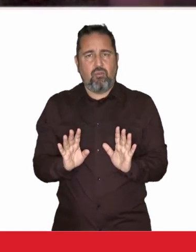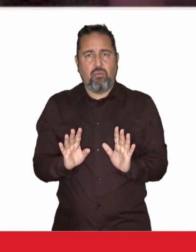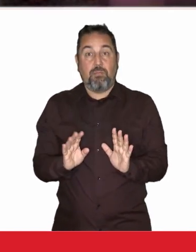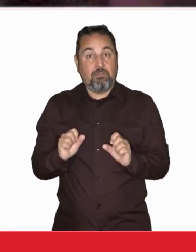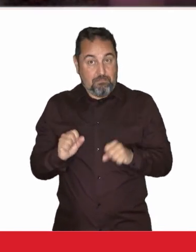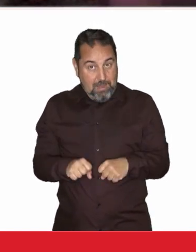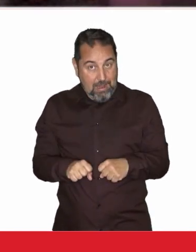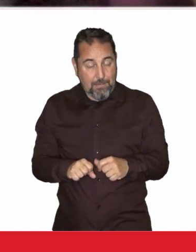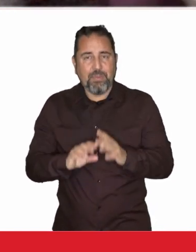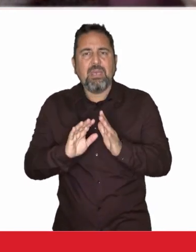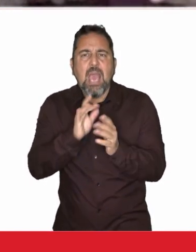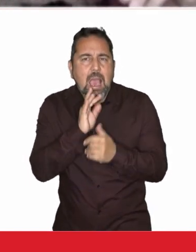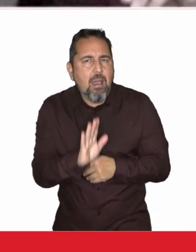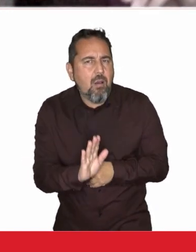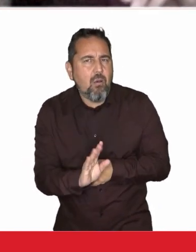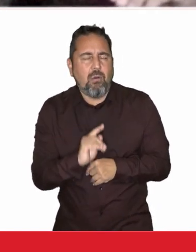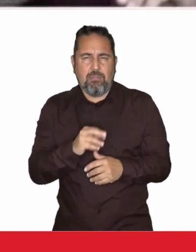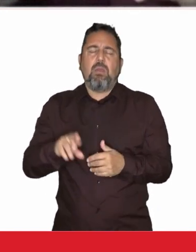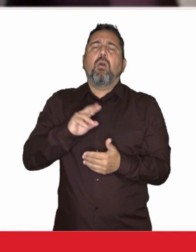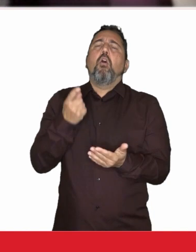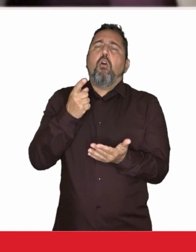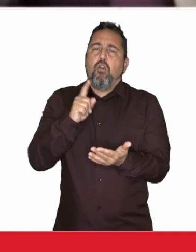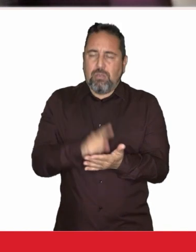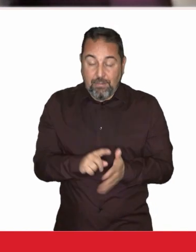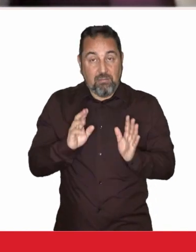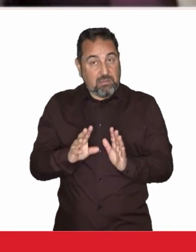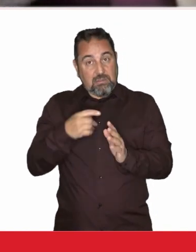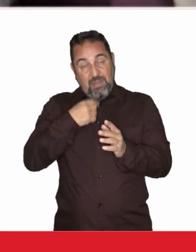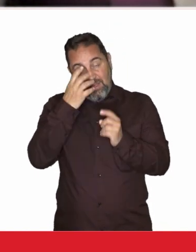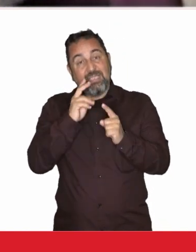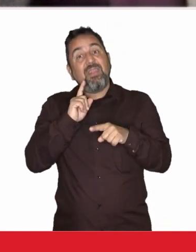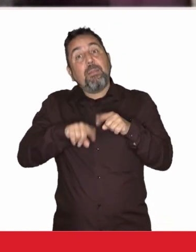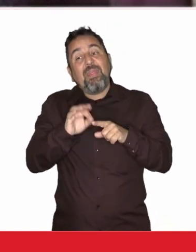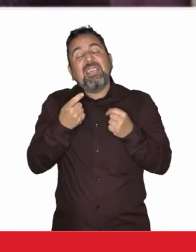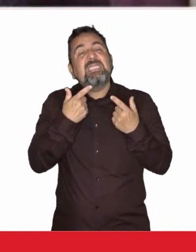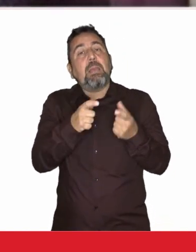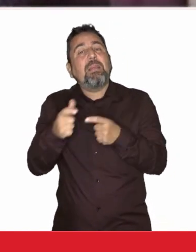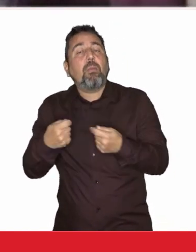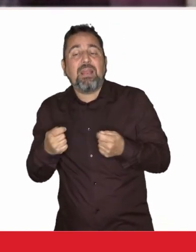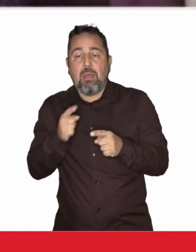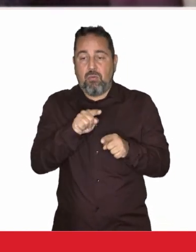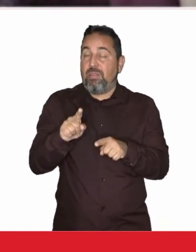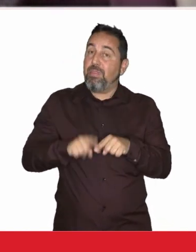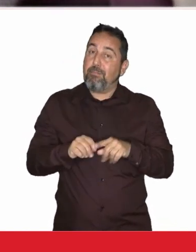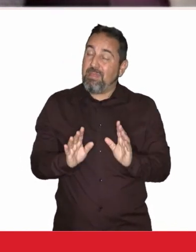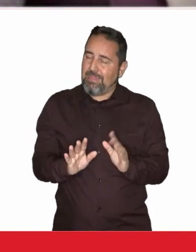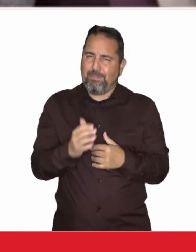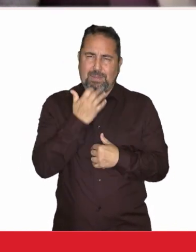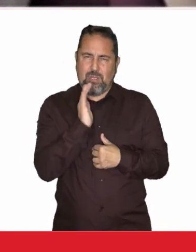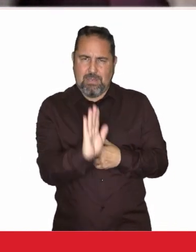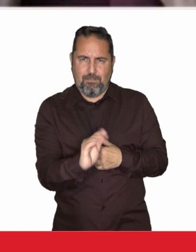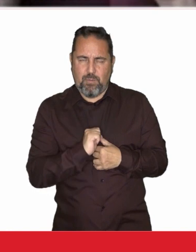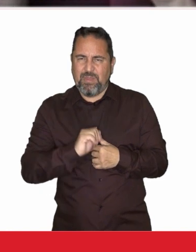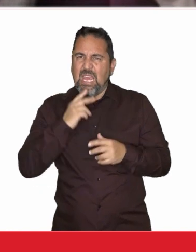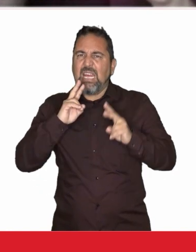distinto. ¿Vale? Ahora, volvemos a insistir una vez más en la idea de con cada segmento de mercado. Por ejemplo,